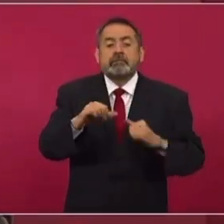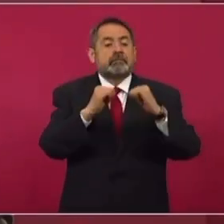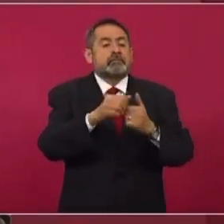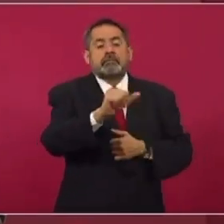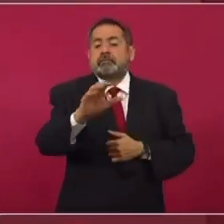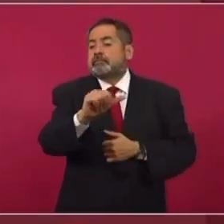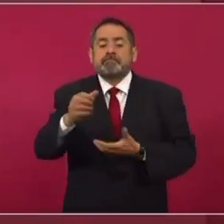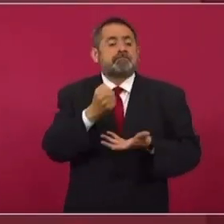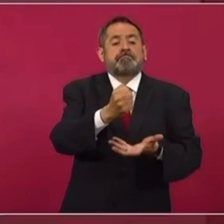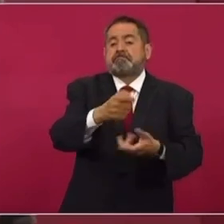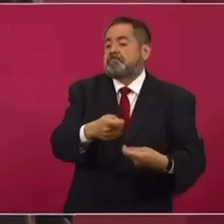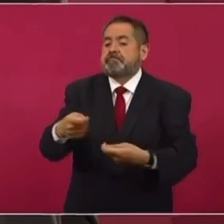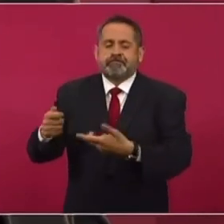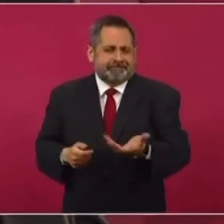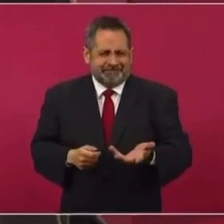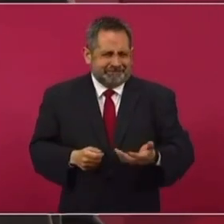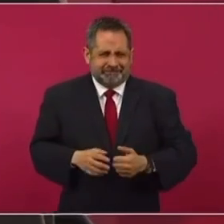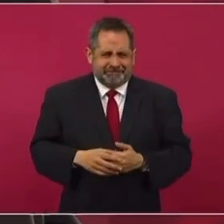las llamadas